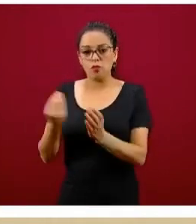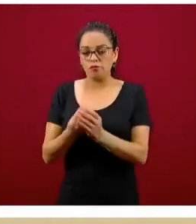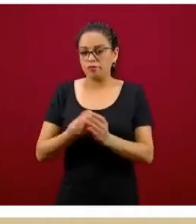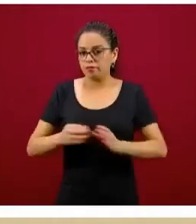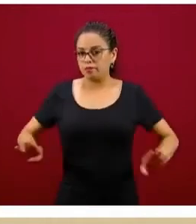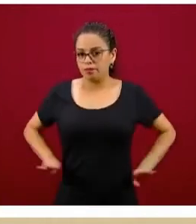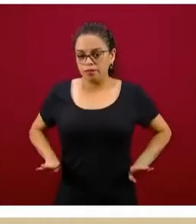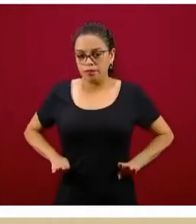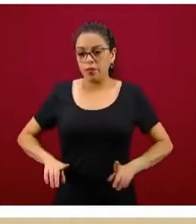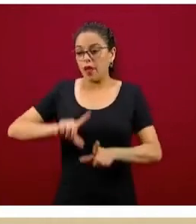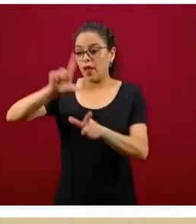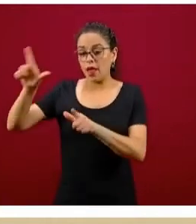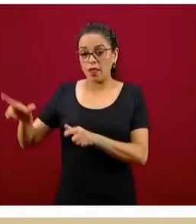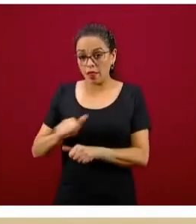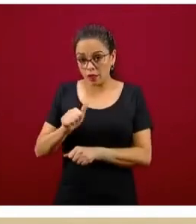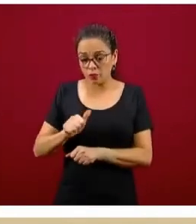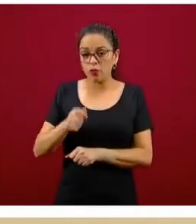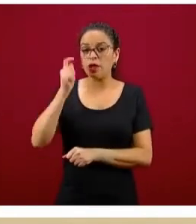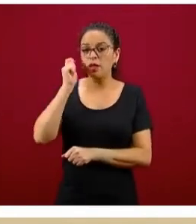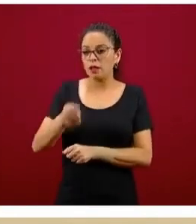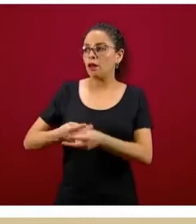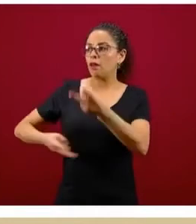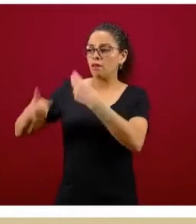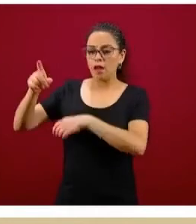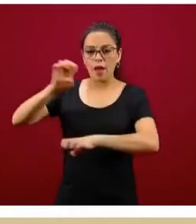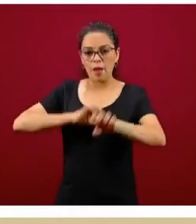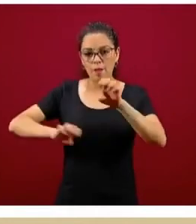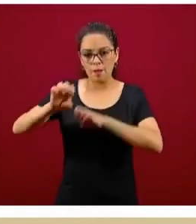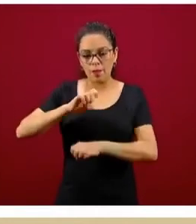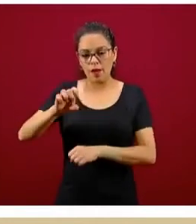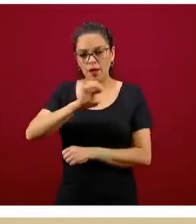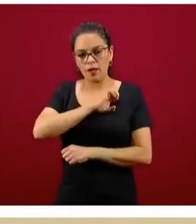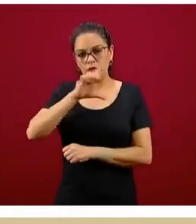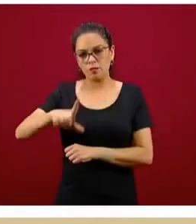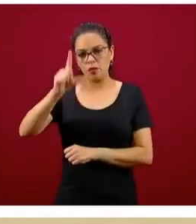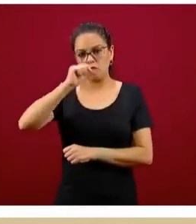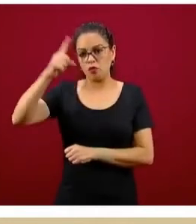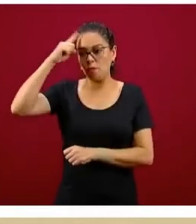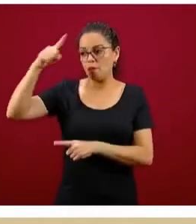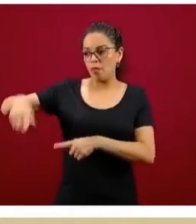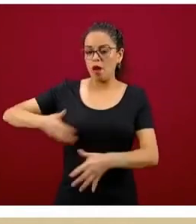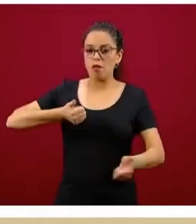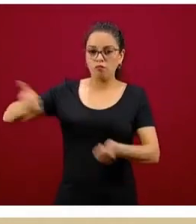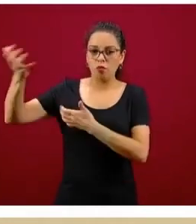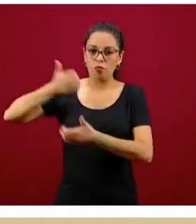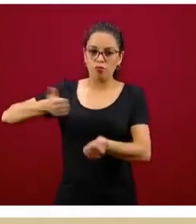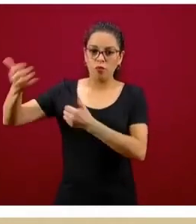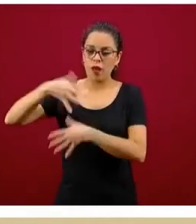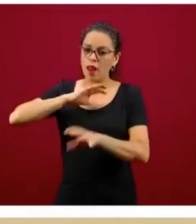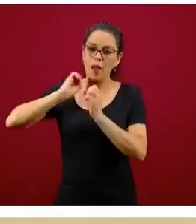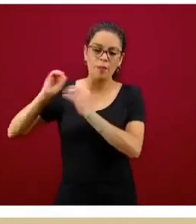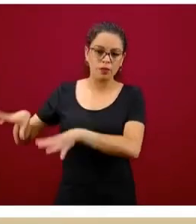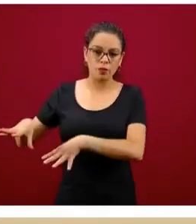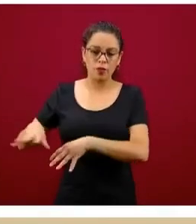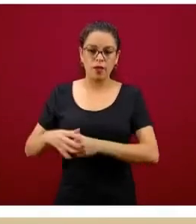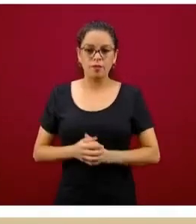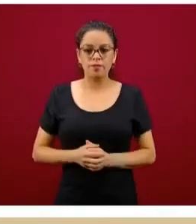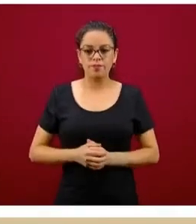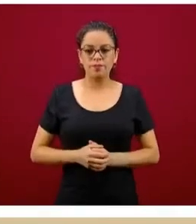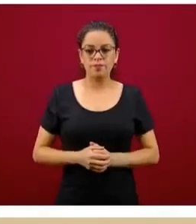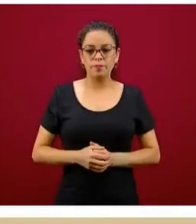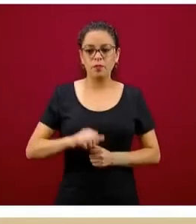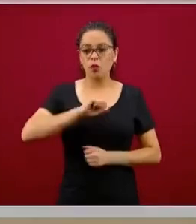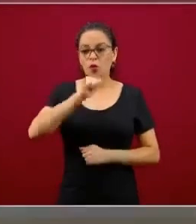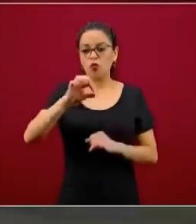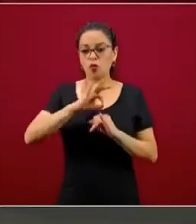posteriormente recolectados por las empresas especializadas en el campo. ¿La siguiente y última o